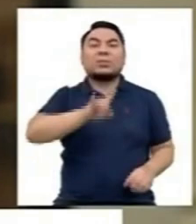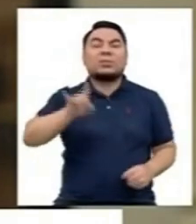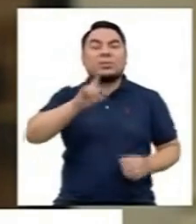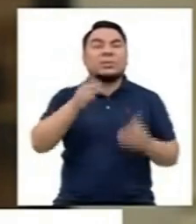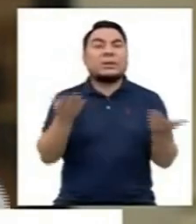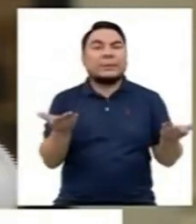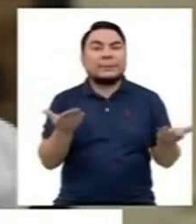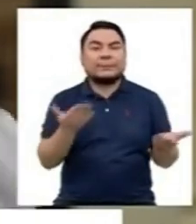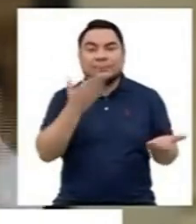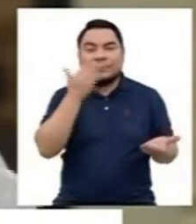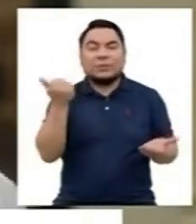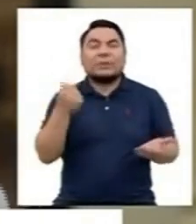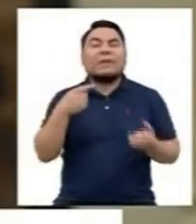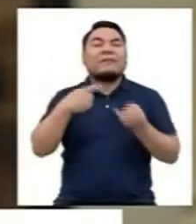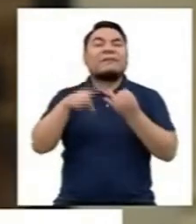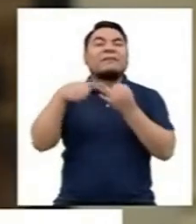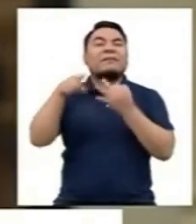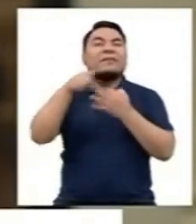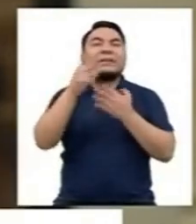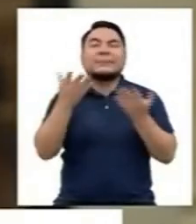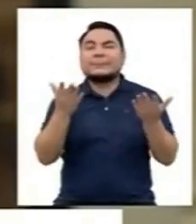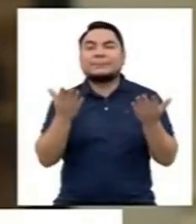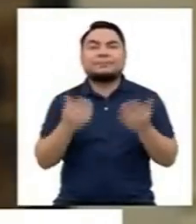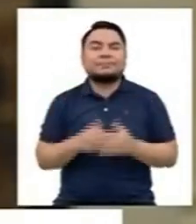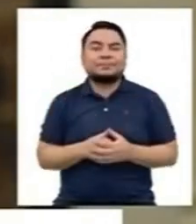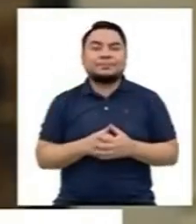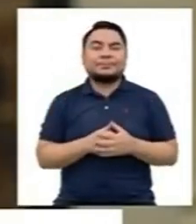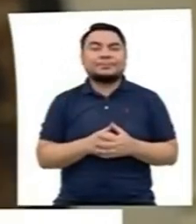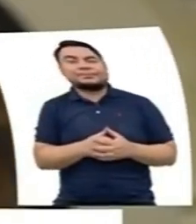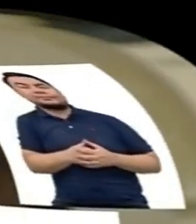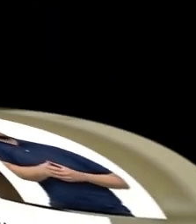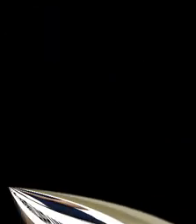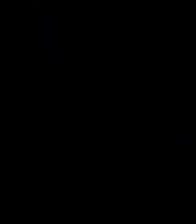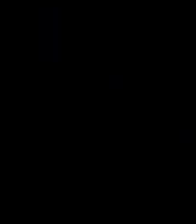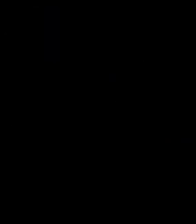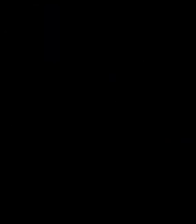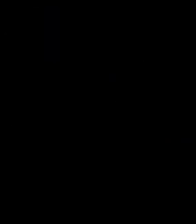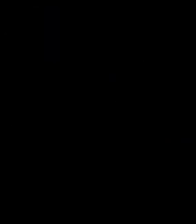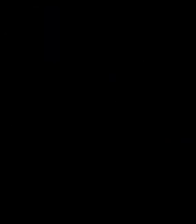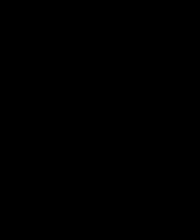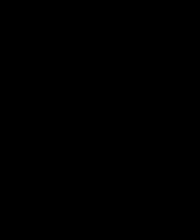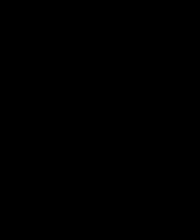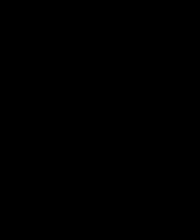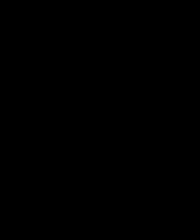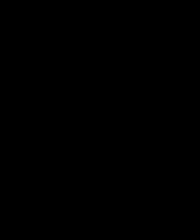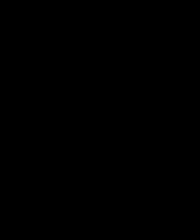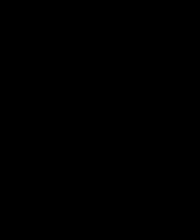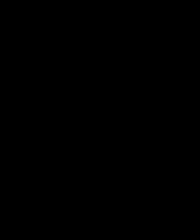escucharme y compartir esta información a todos ustedes. Buen día.